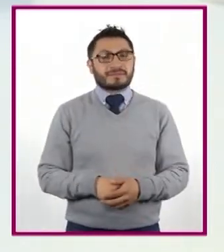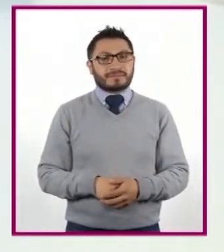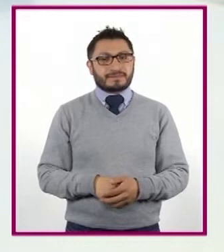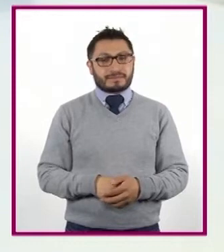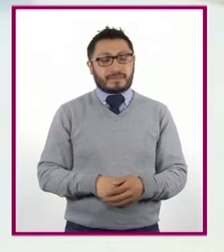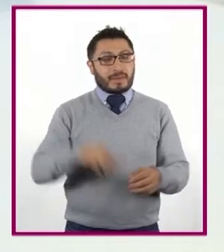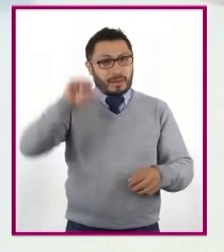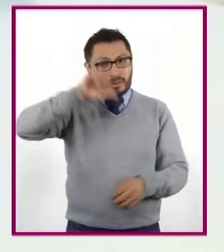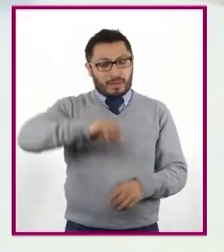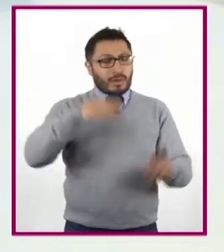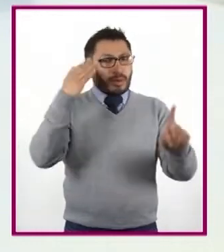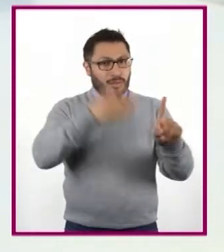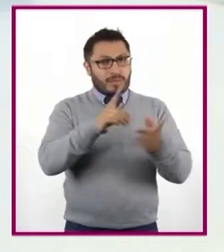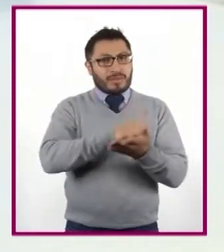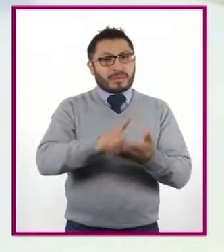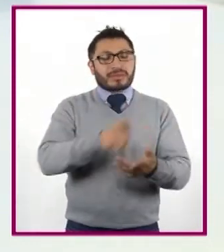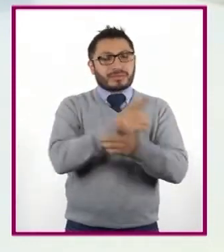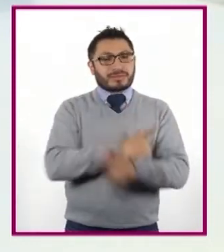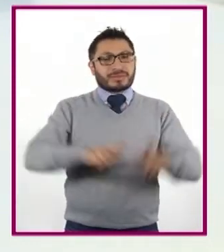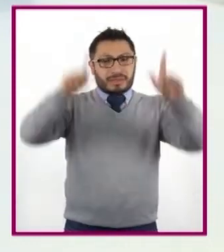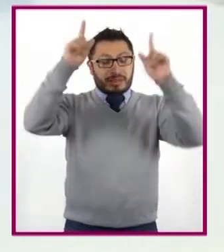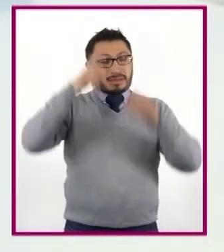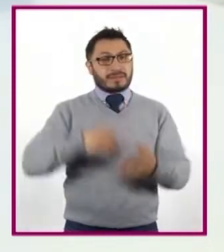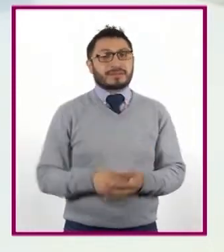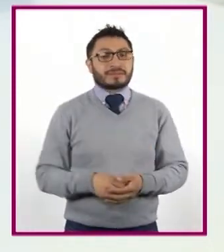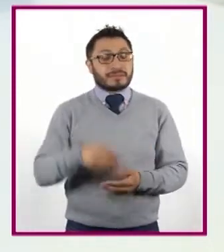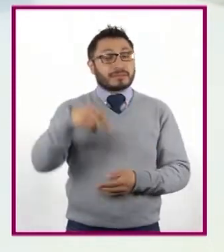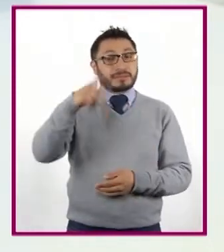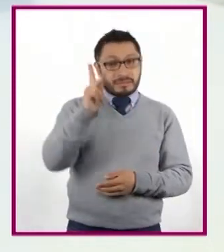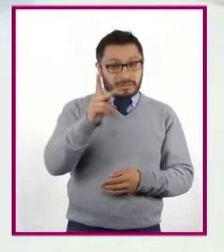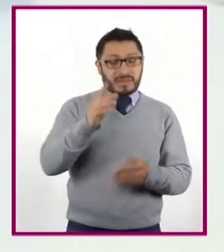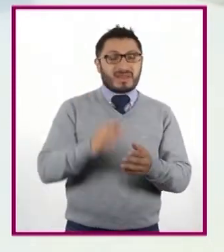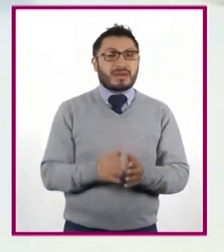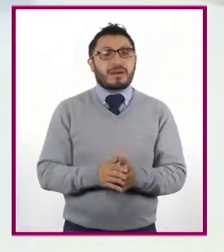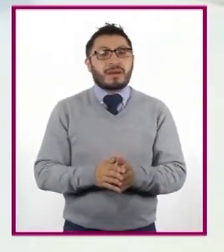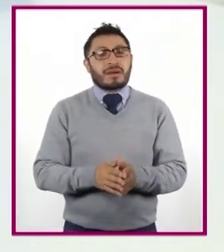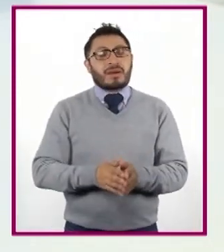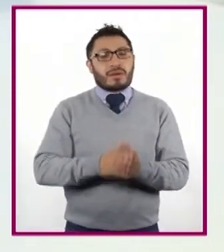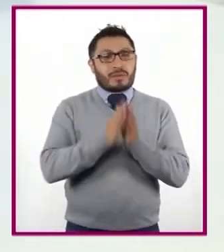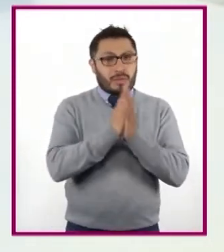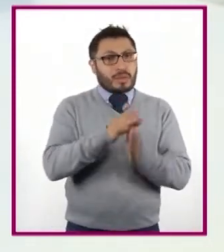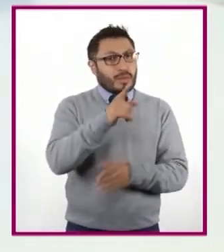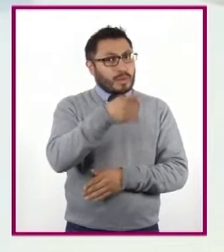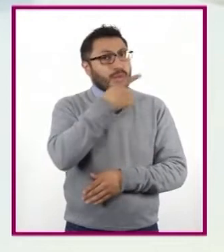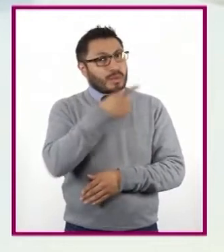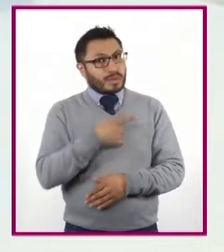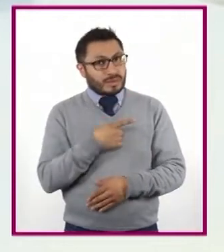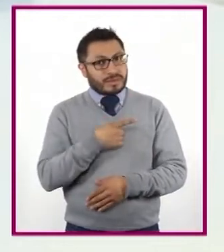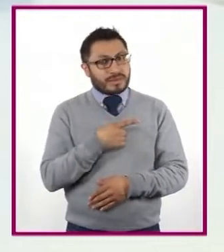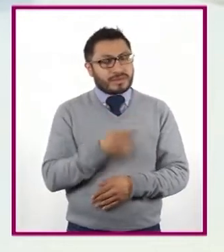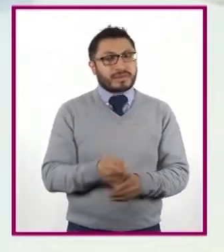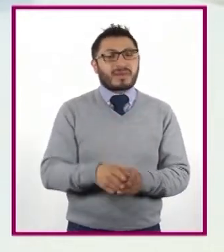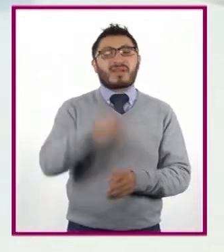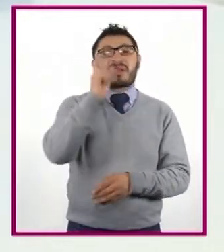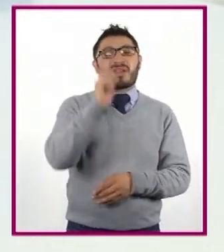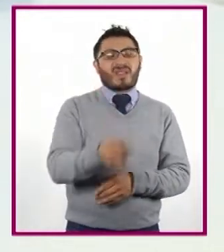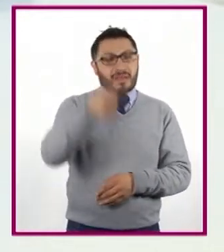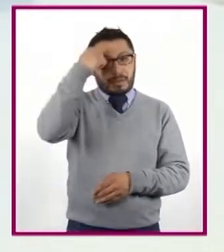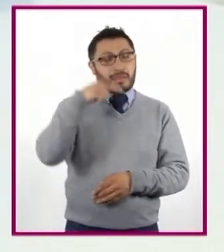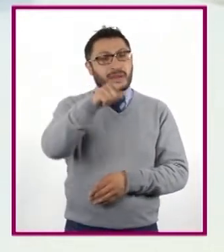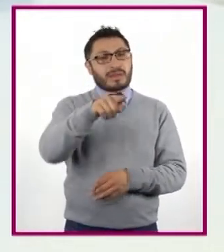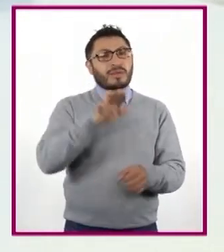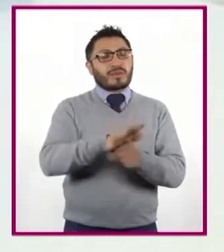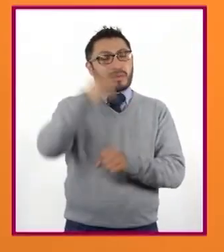a enfocar en este derecho, pero antes me gustaría que me dijeras, Leslie, ¿qué es para ti la